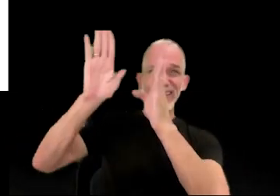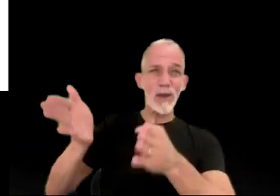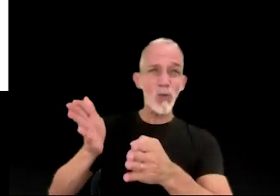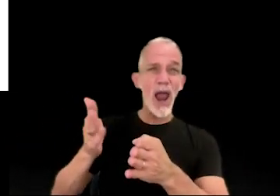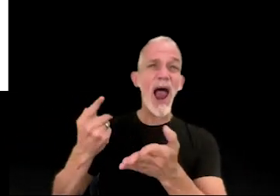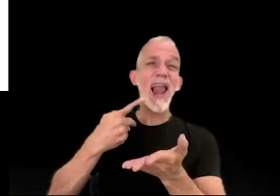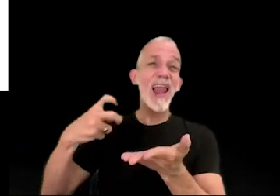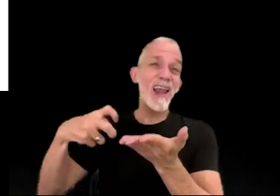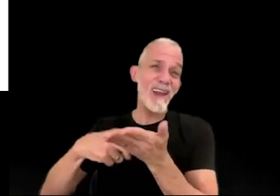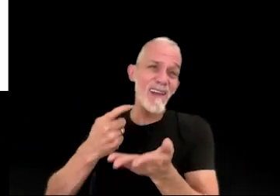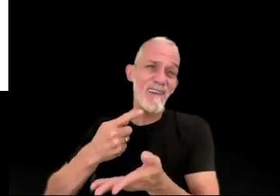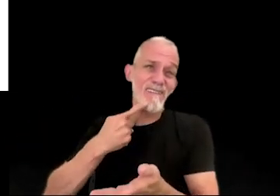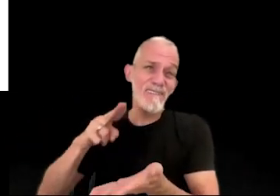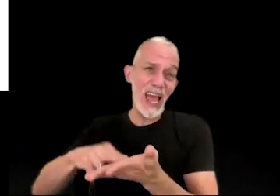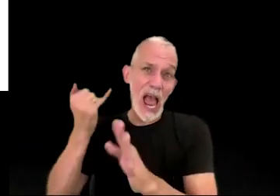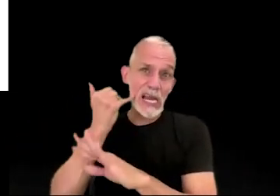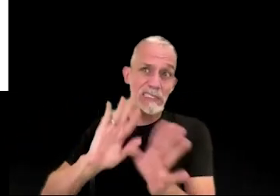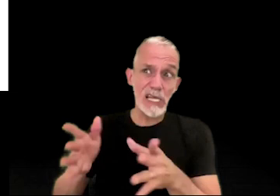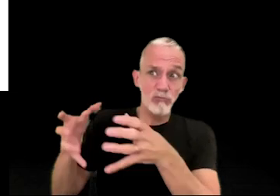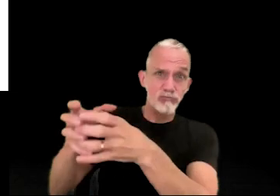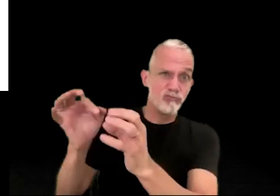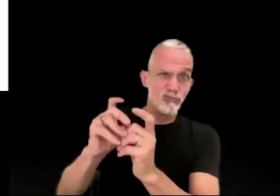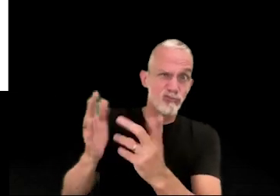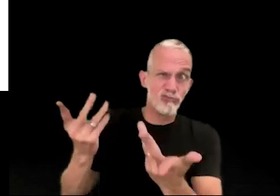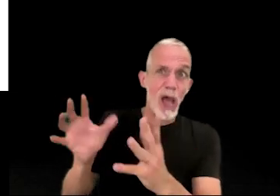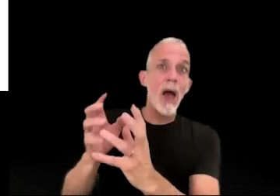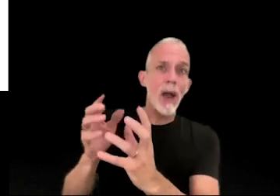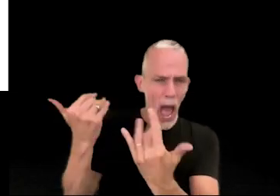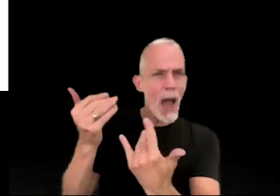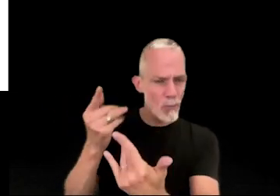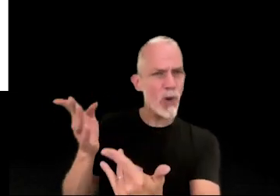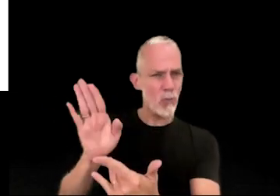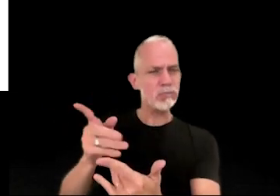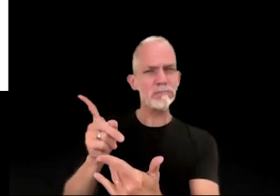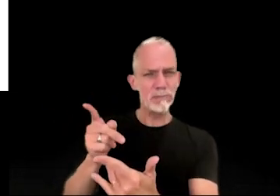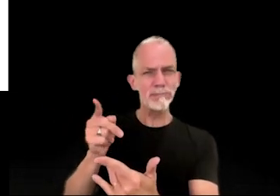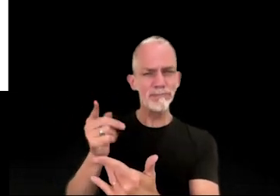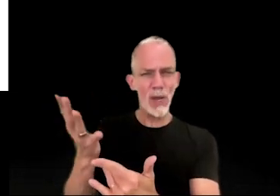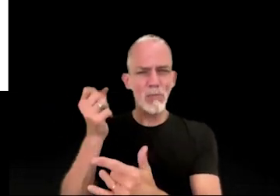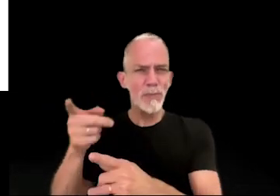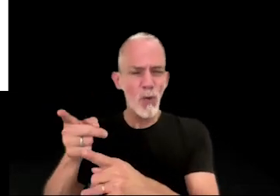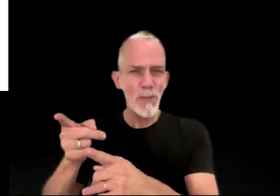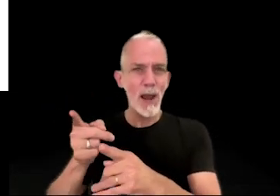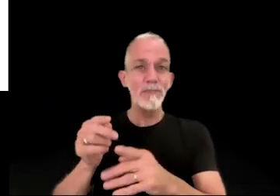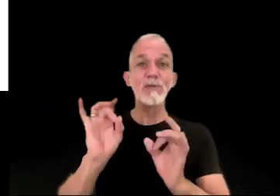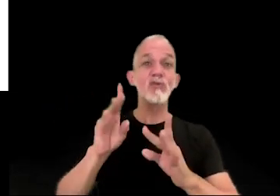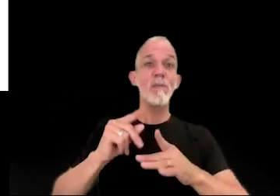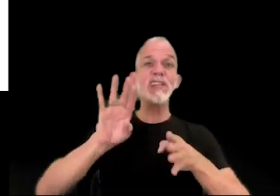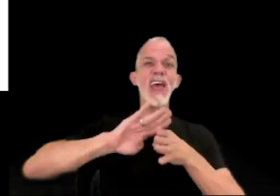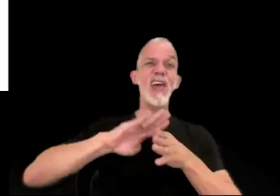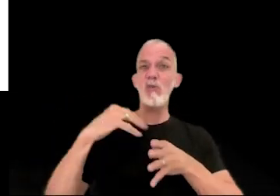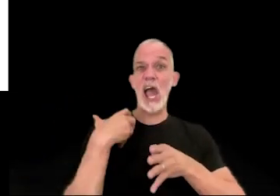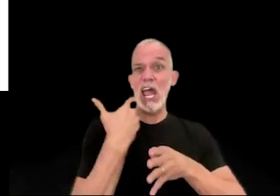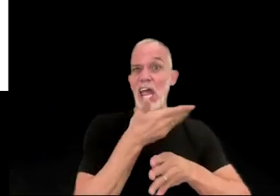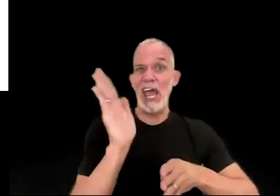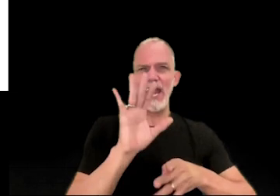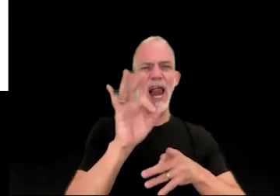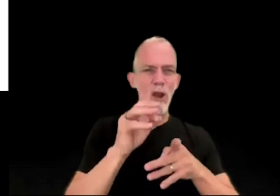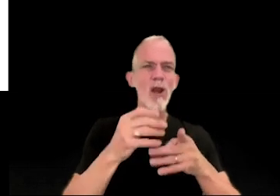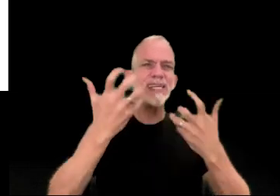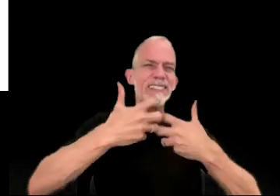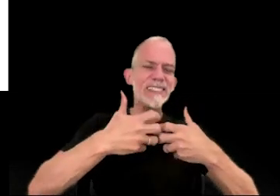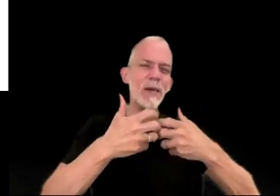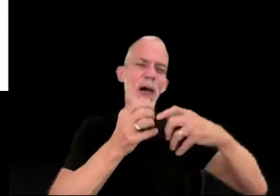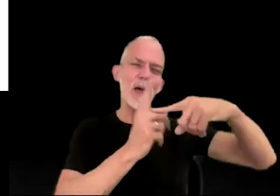en discusión en Cámara, ¿sí? Que estén en alguna instancia más allá de lo que es una deuda general en el sistema de cuentas